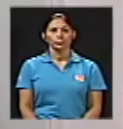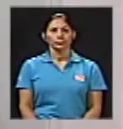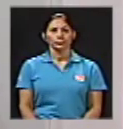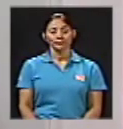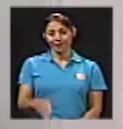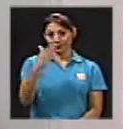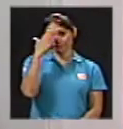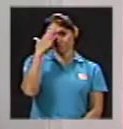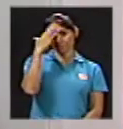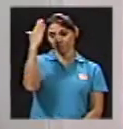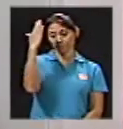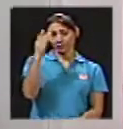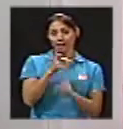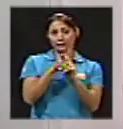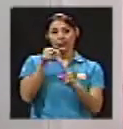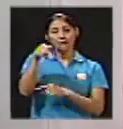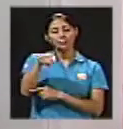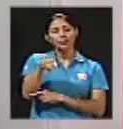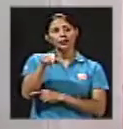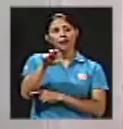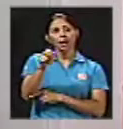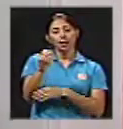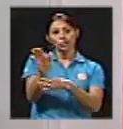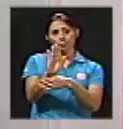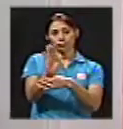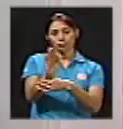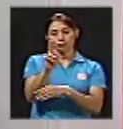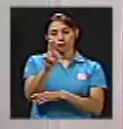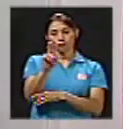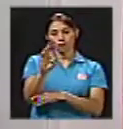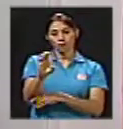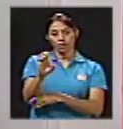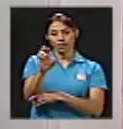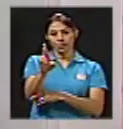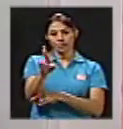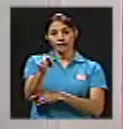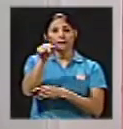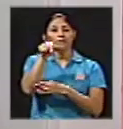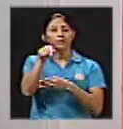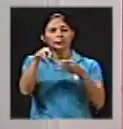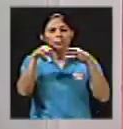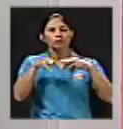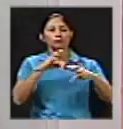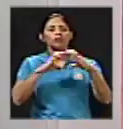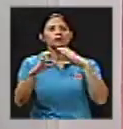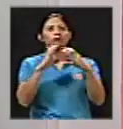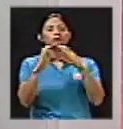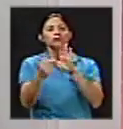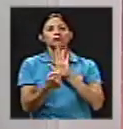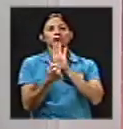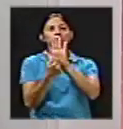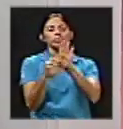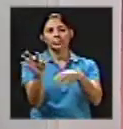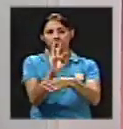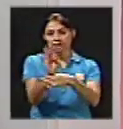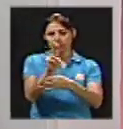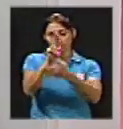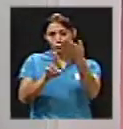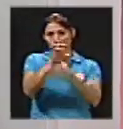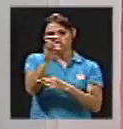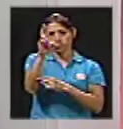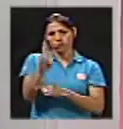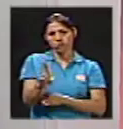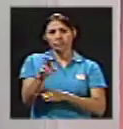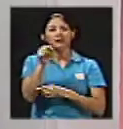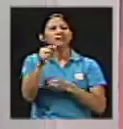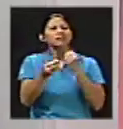Les saludamos desde Canal UCR, este medio televisivo de la Universidad de Costa Rica que se